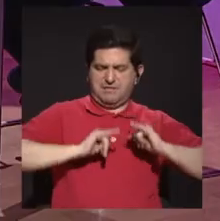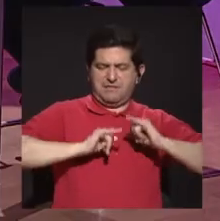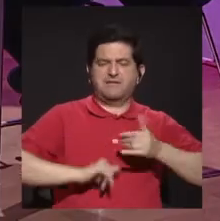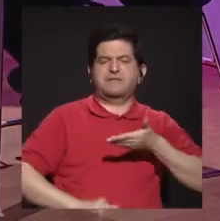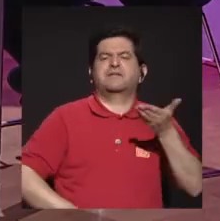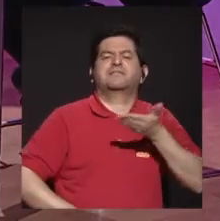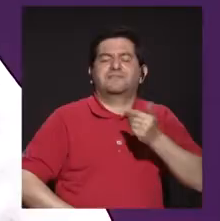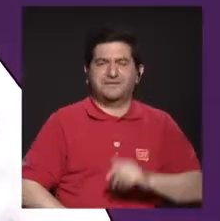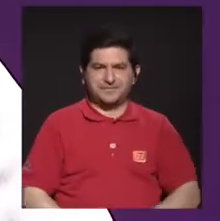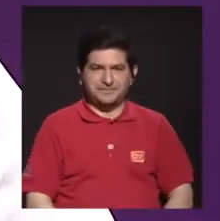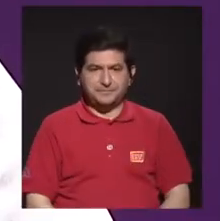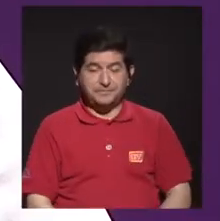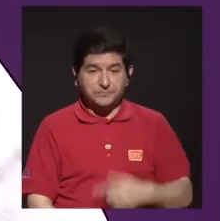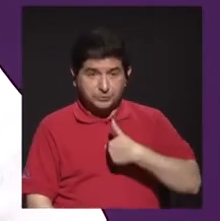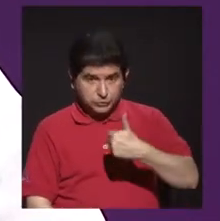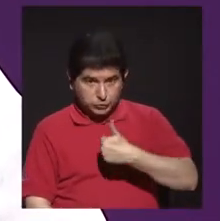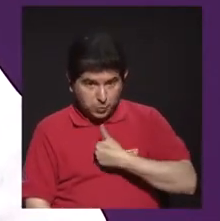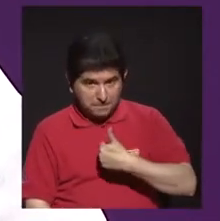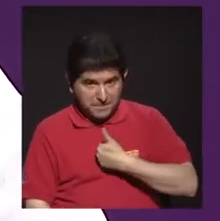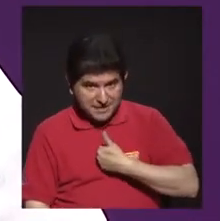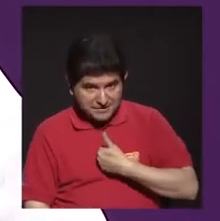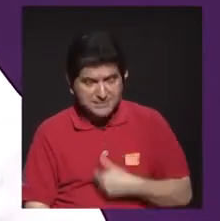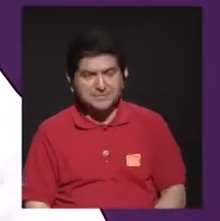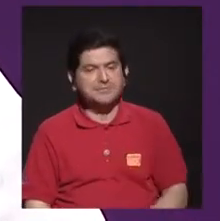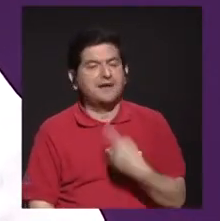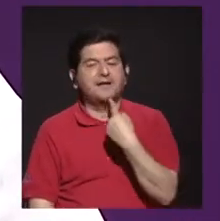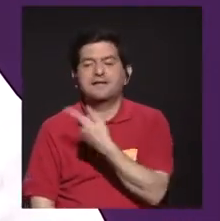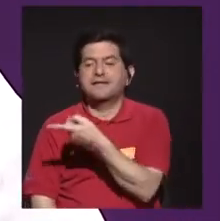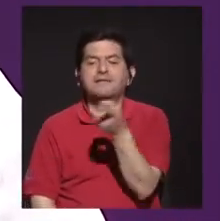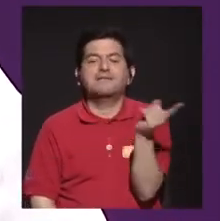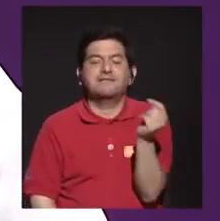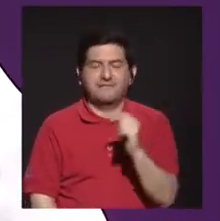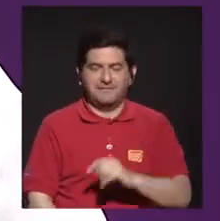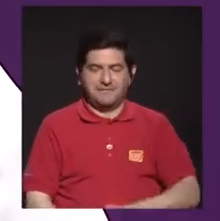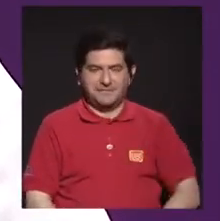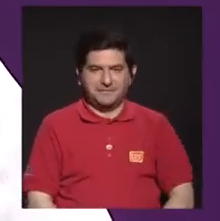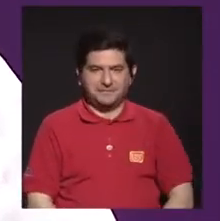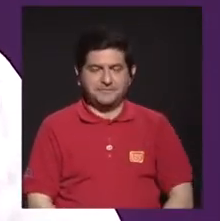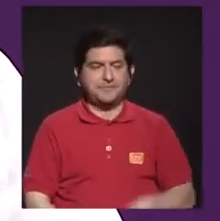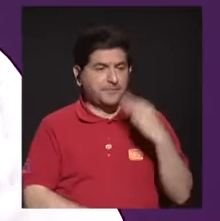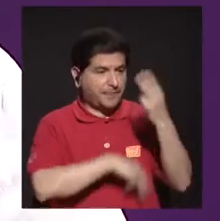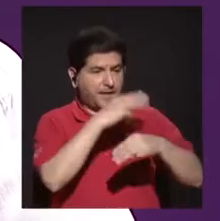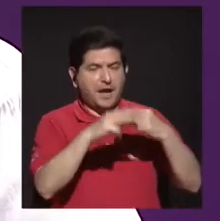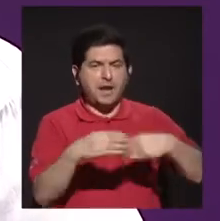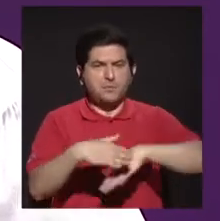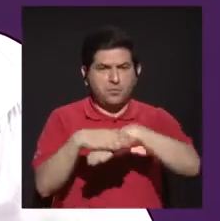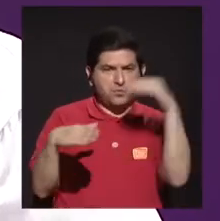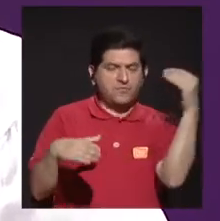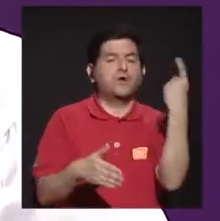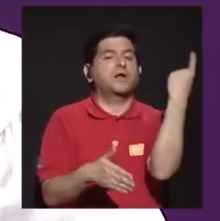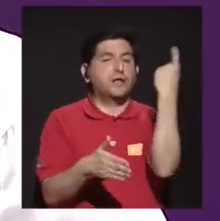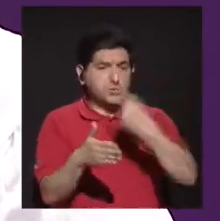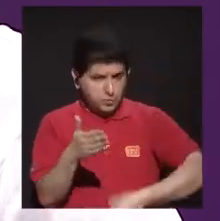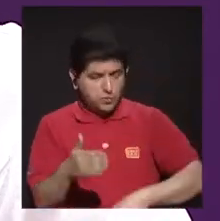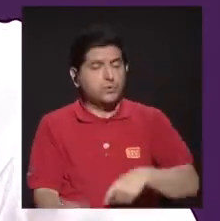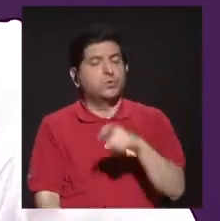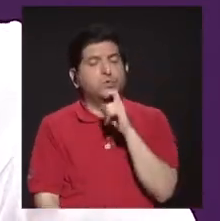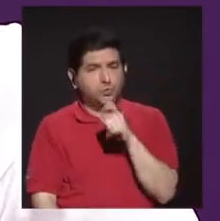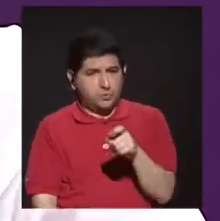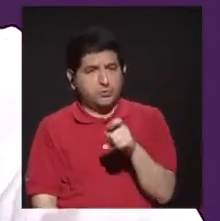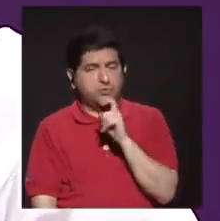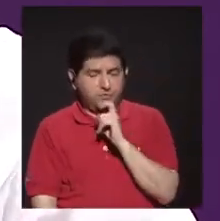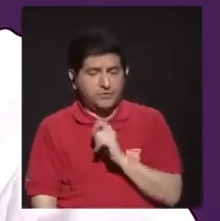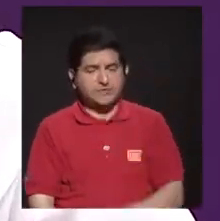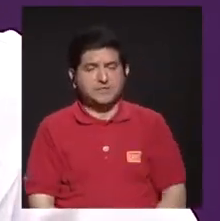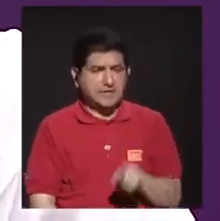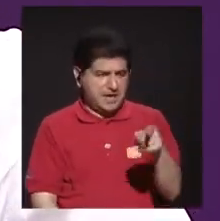talleres? Yo misma les decía a ellas que el mundo allá afuera era duro, era difícil. Ellas